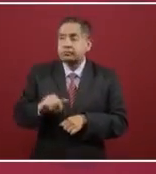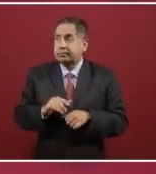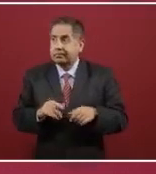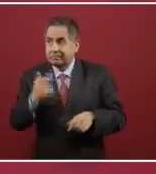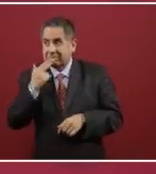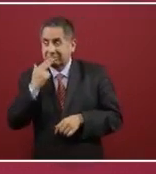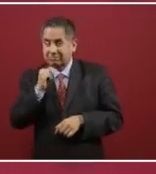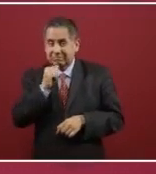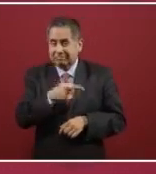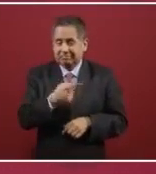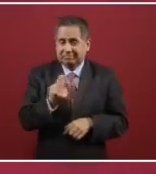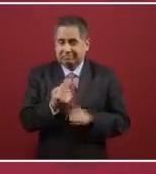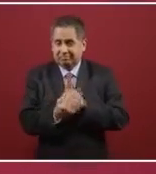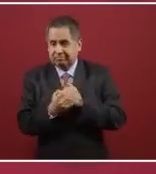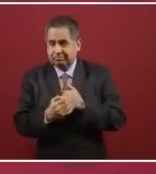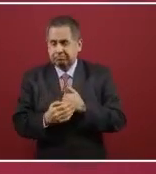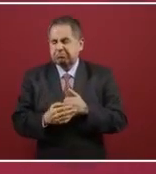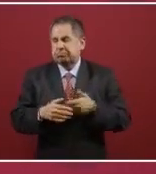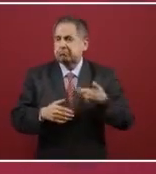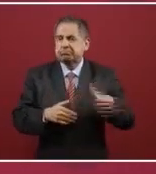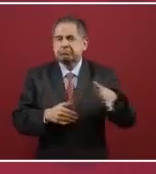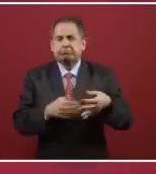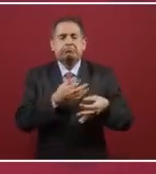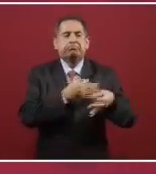dirigente, lo desechaban,